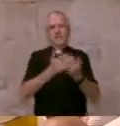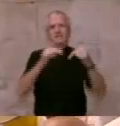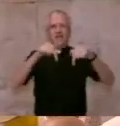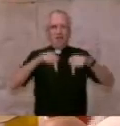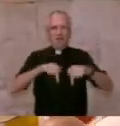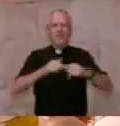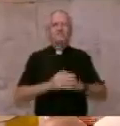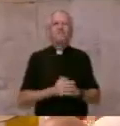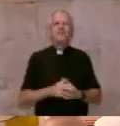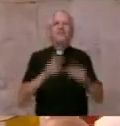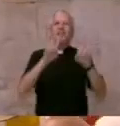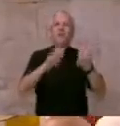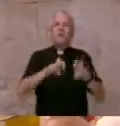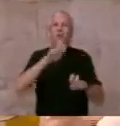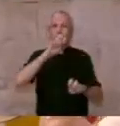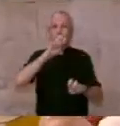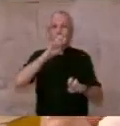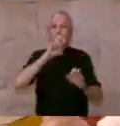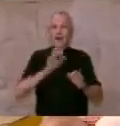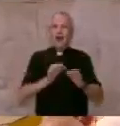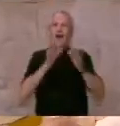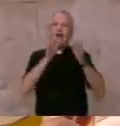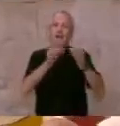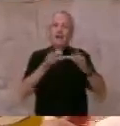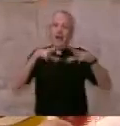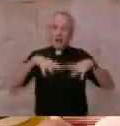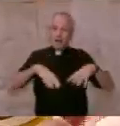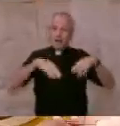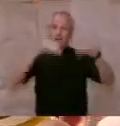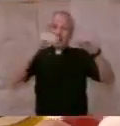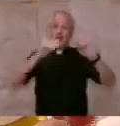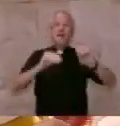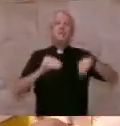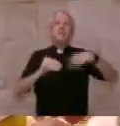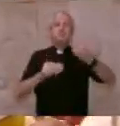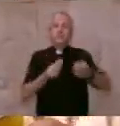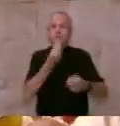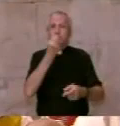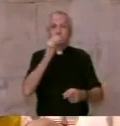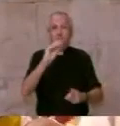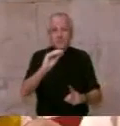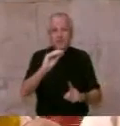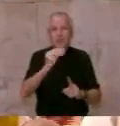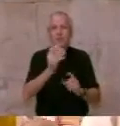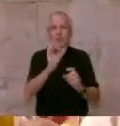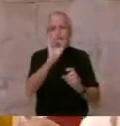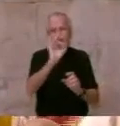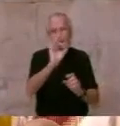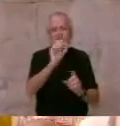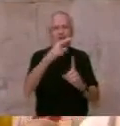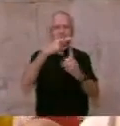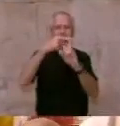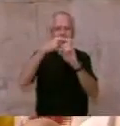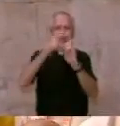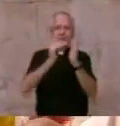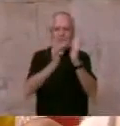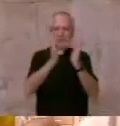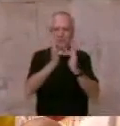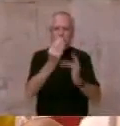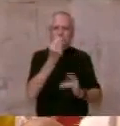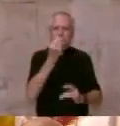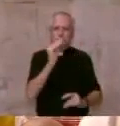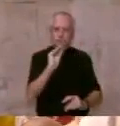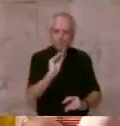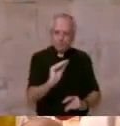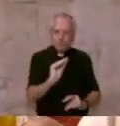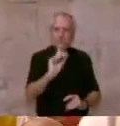hoy. El nuevo obispo, a su llegada a la catedral, después de besar el Lignum Crucis, un relicario que contiene un fragmento de la Cruz de